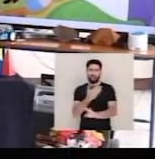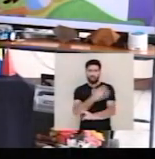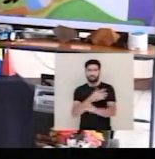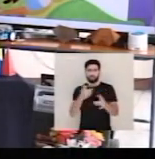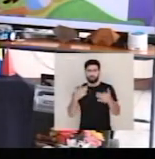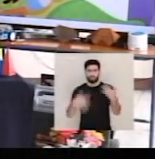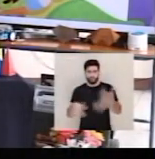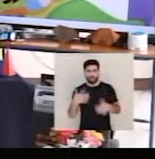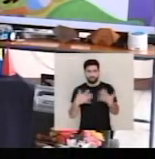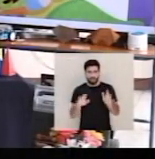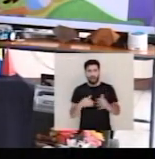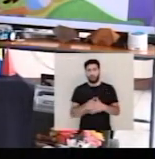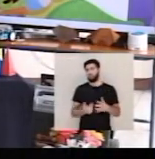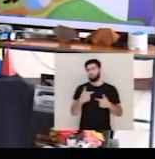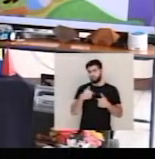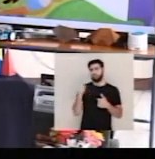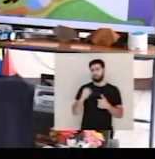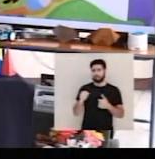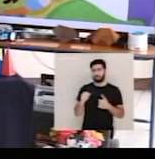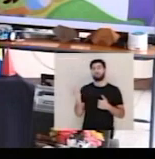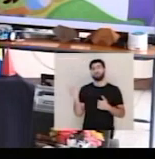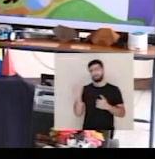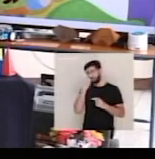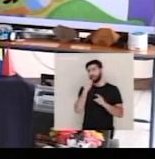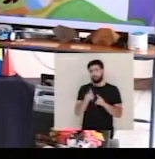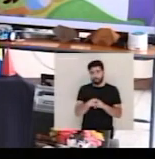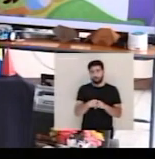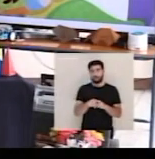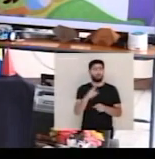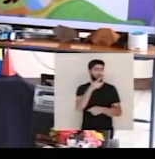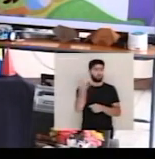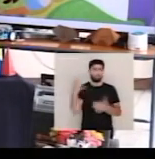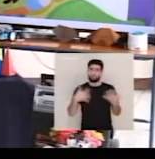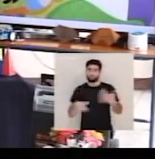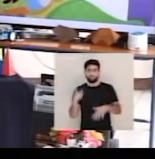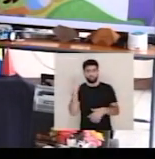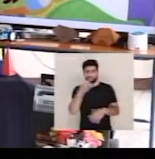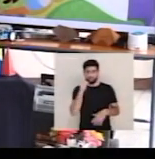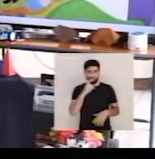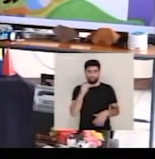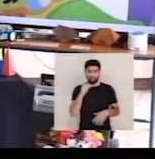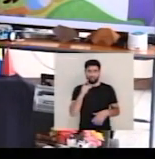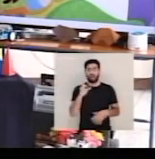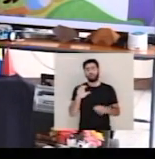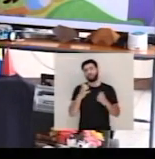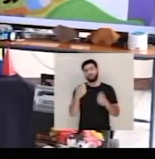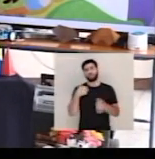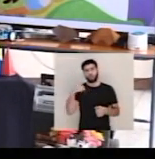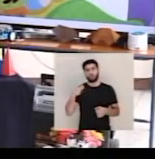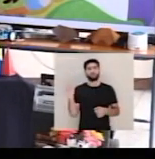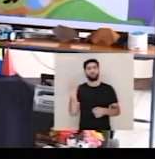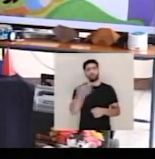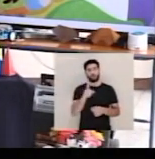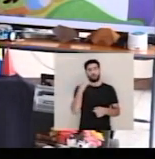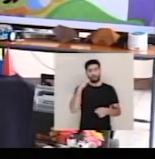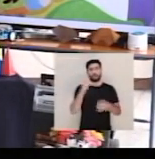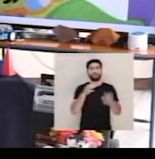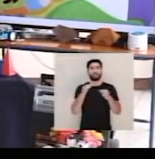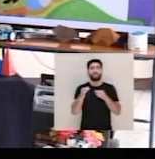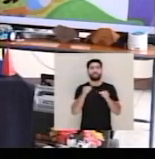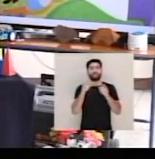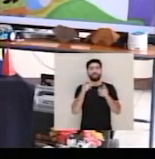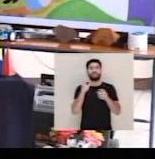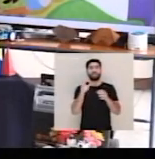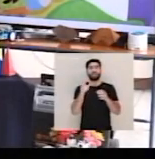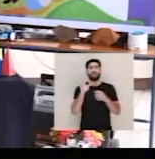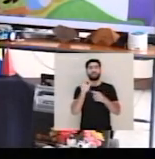Sí, ¿verdad? Alguna vez hemos jugado mímica. Pero no te preocupes, si tú no lo has jugado, yo estoy acá para poderte enseñar y poderte